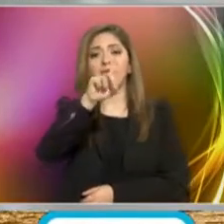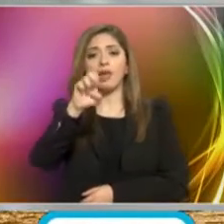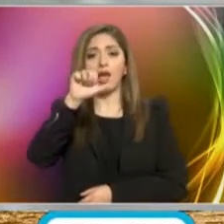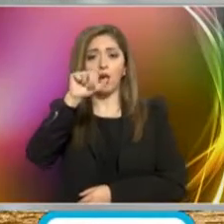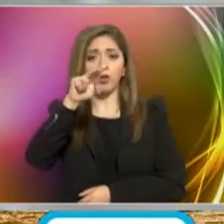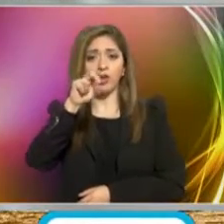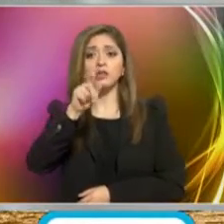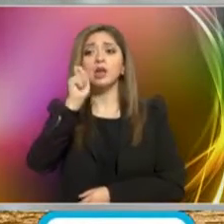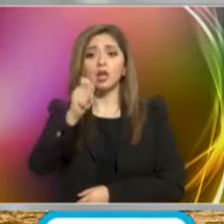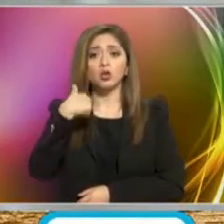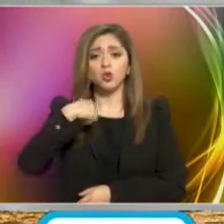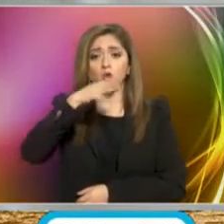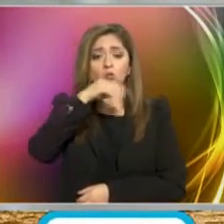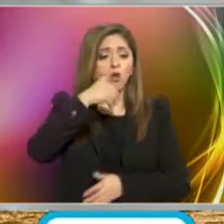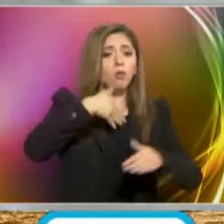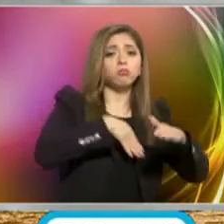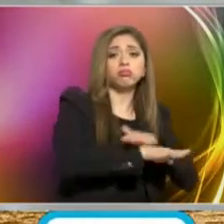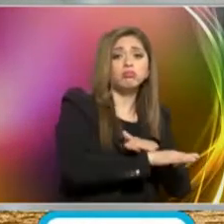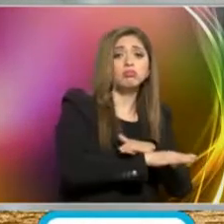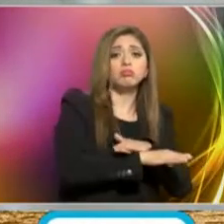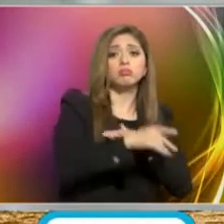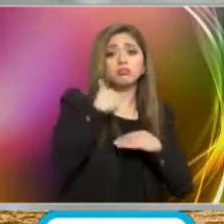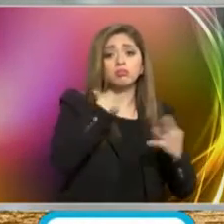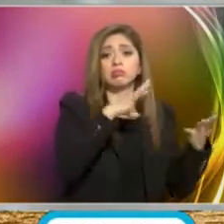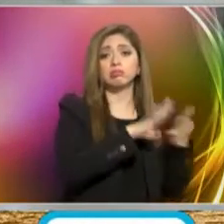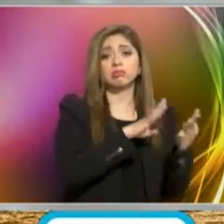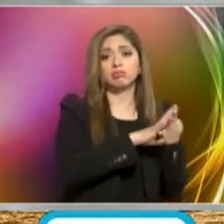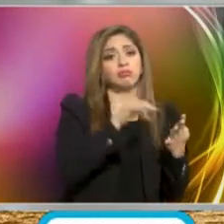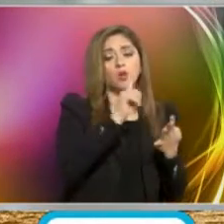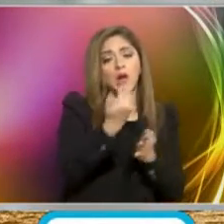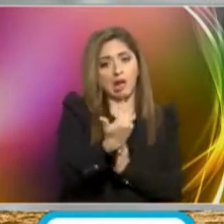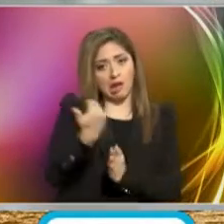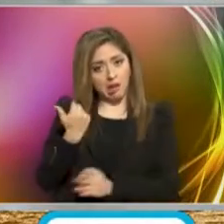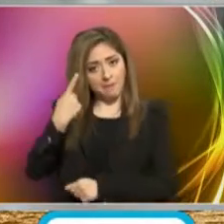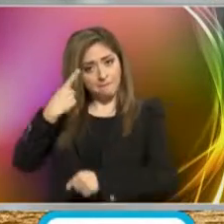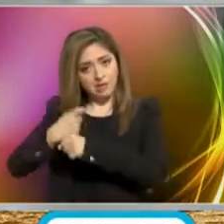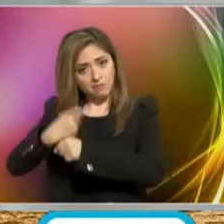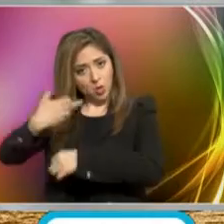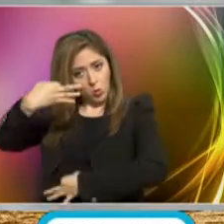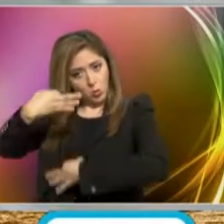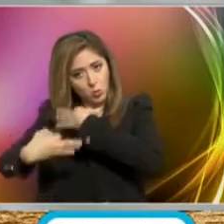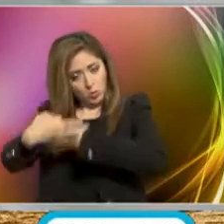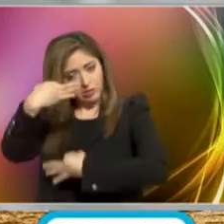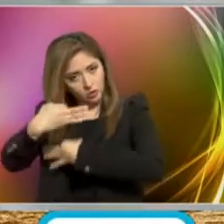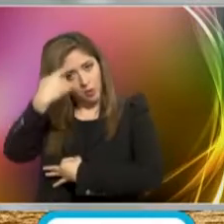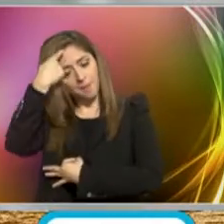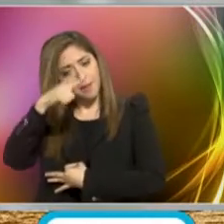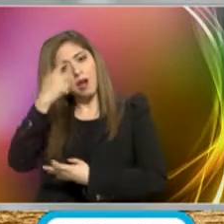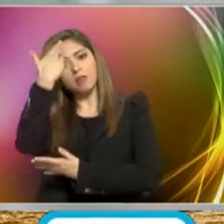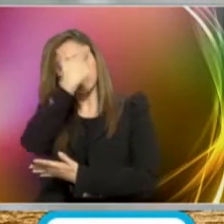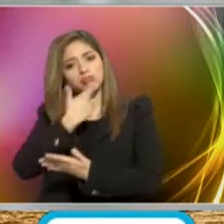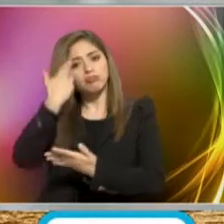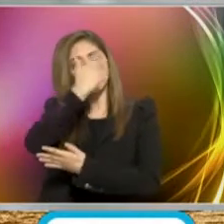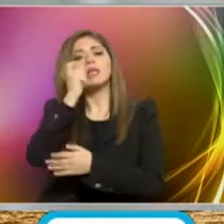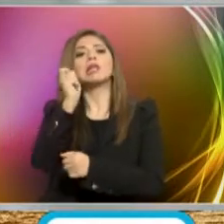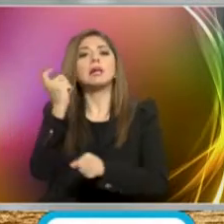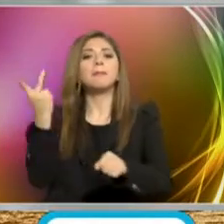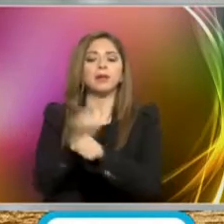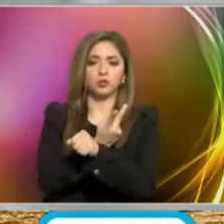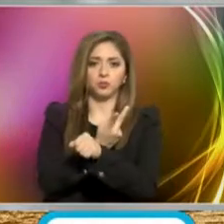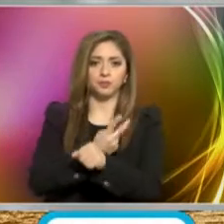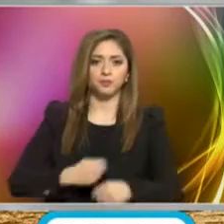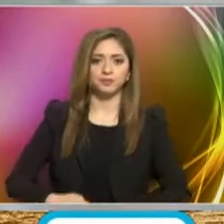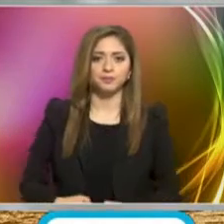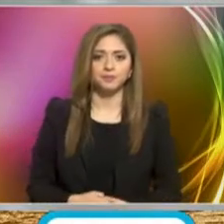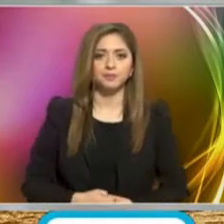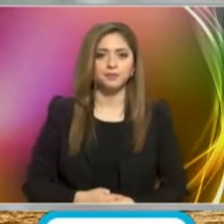derechos, sino es mediante un juicio previo en donde se sigan y se cumplan las formalidades esenciales del procedimiento. Licenciado,